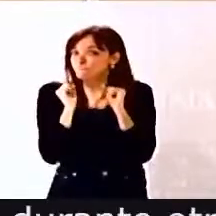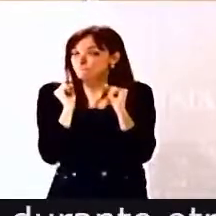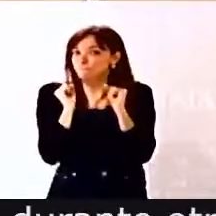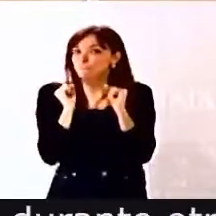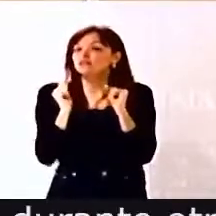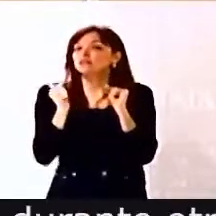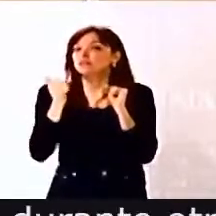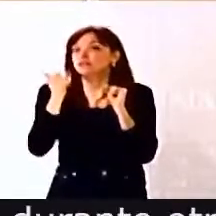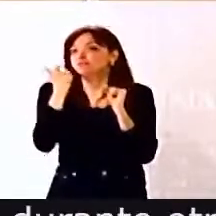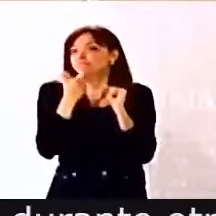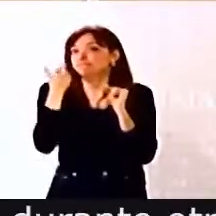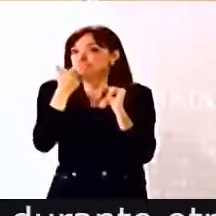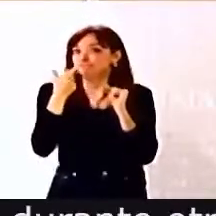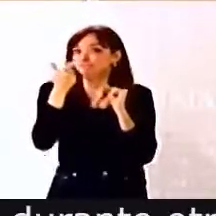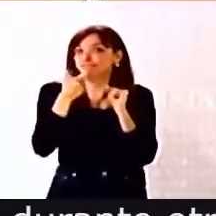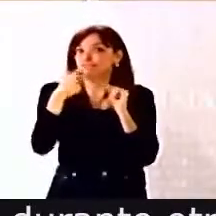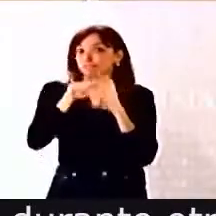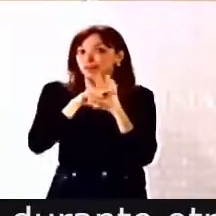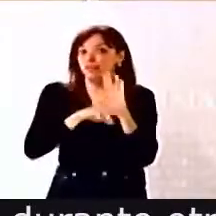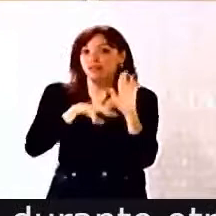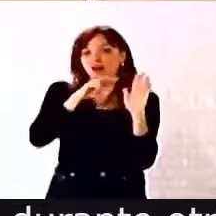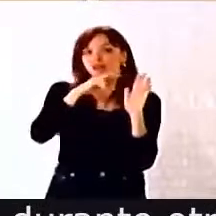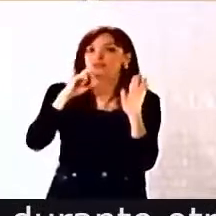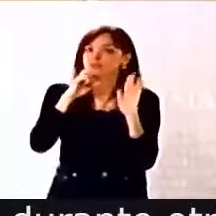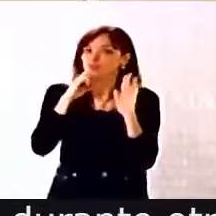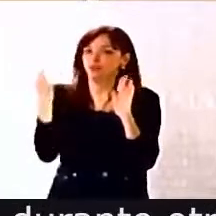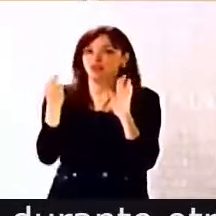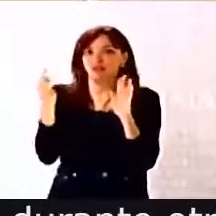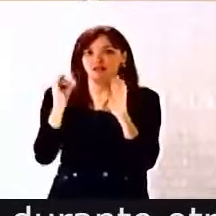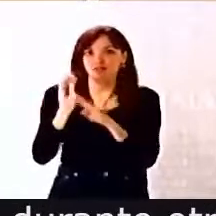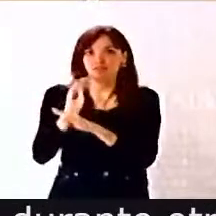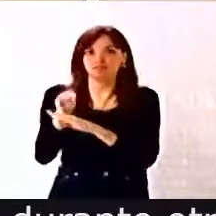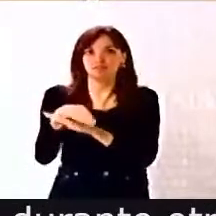las medidas adoptadas en la localidad de Eljas.